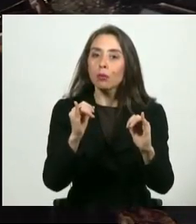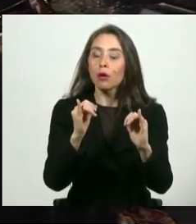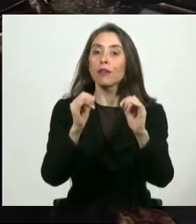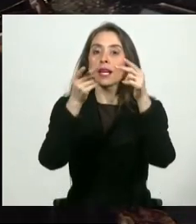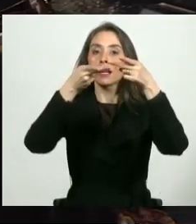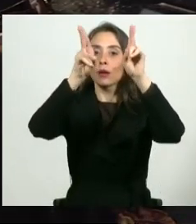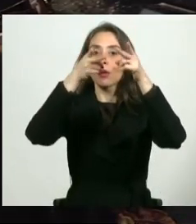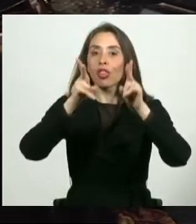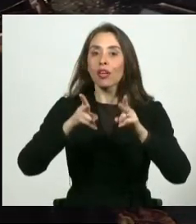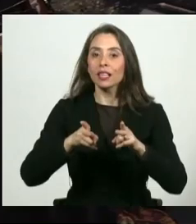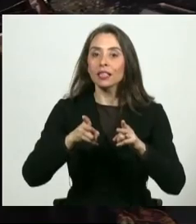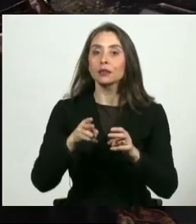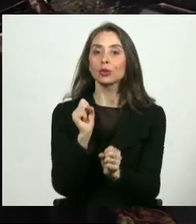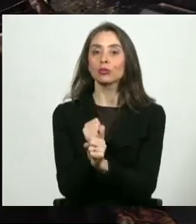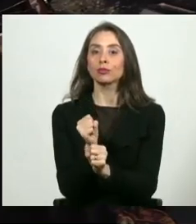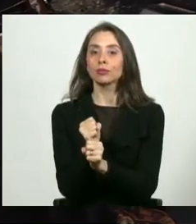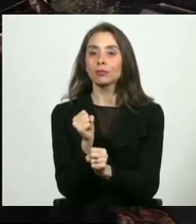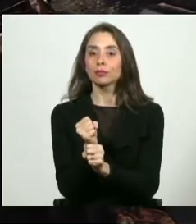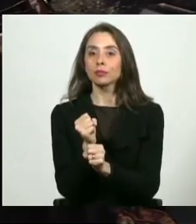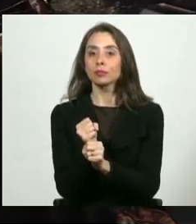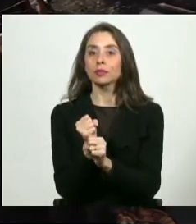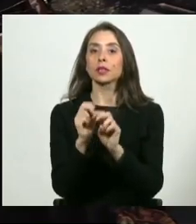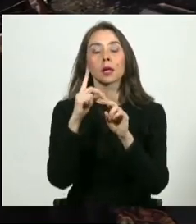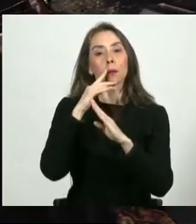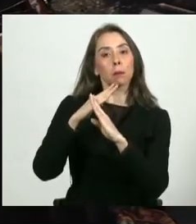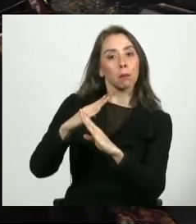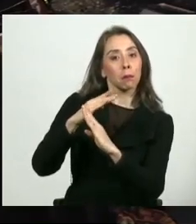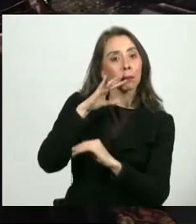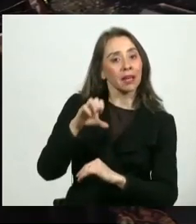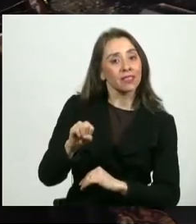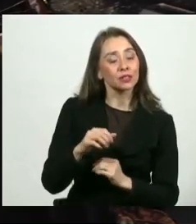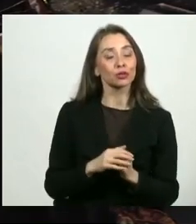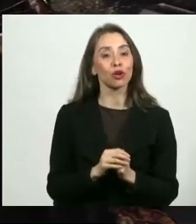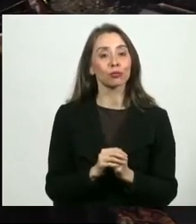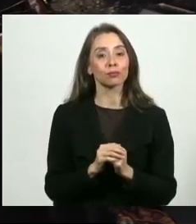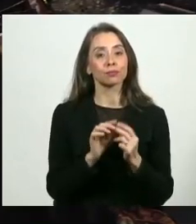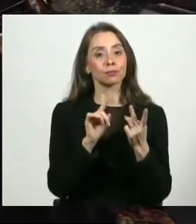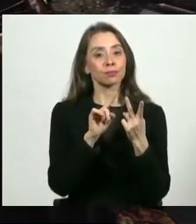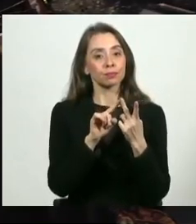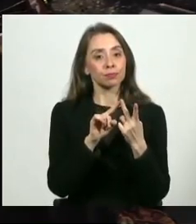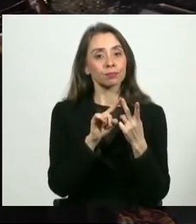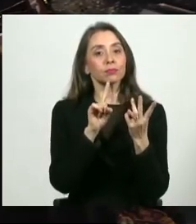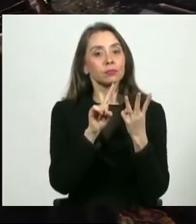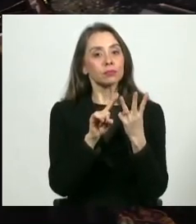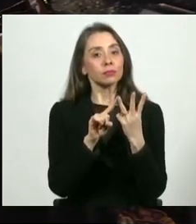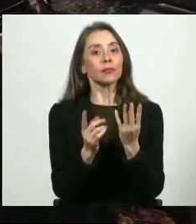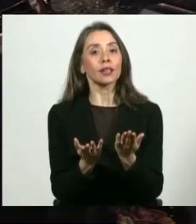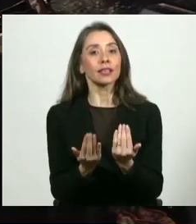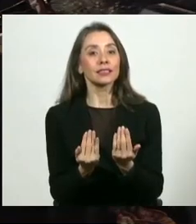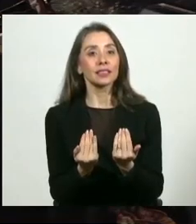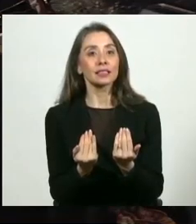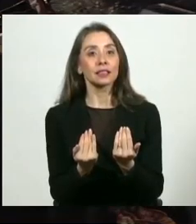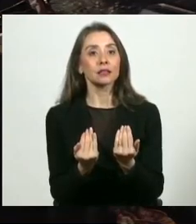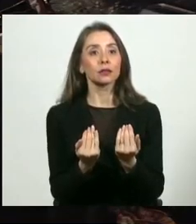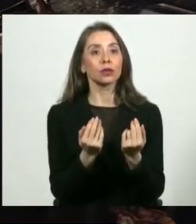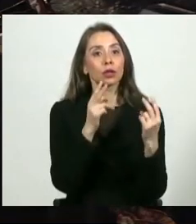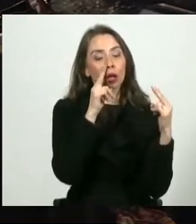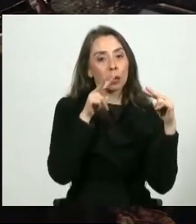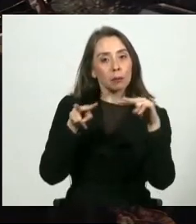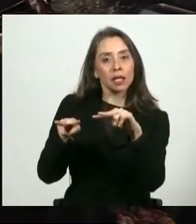derechos, trabajar en aspectos de prevención también. Por otra parte, también es necesario centrar la mirada en